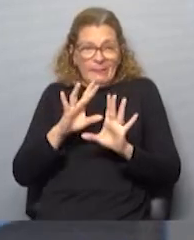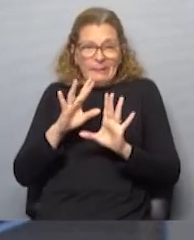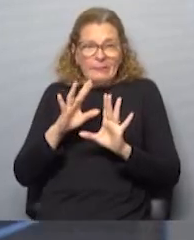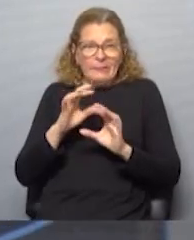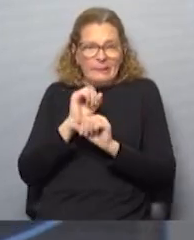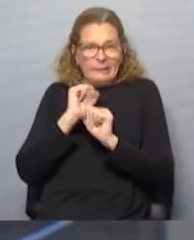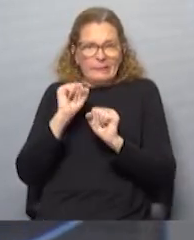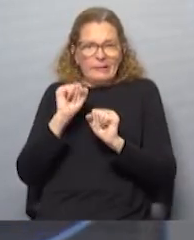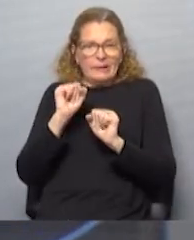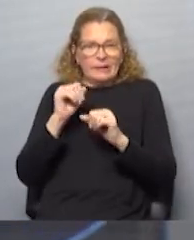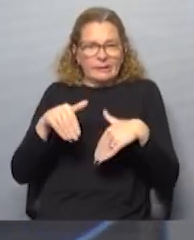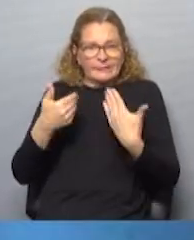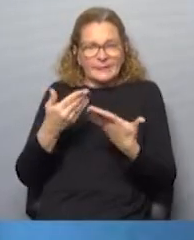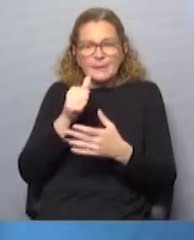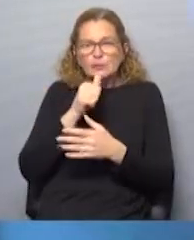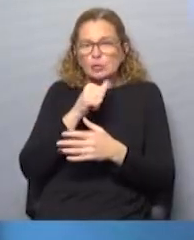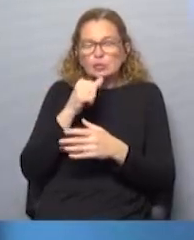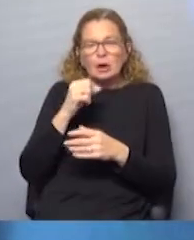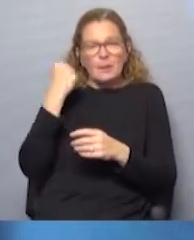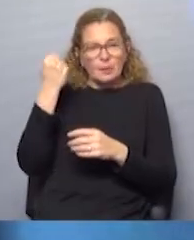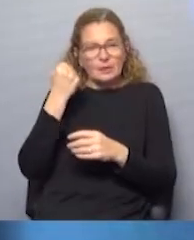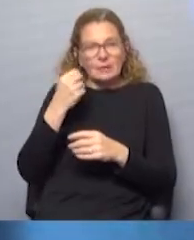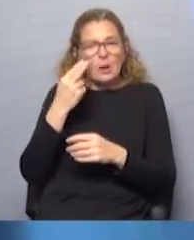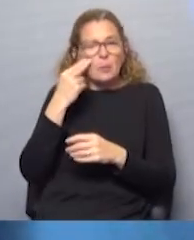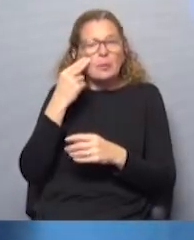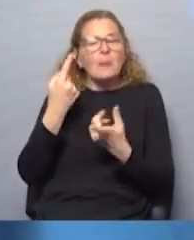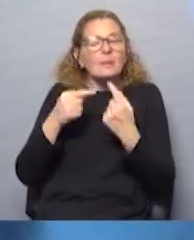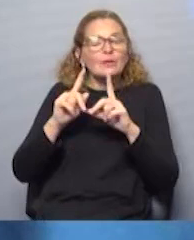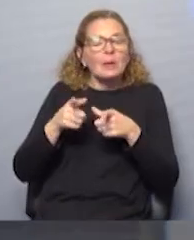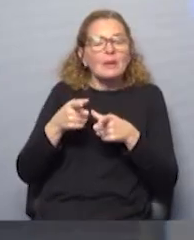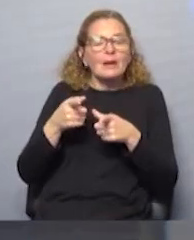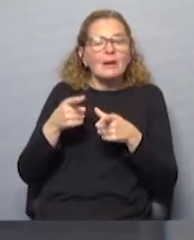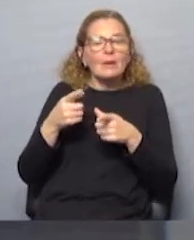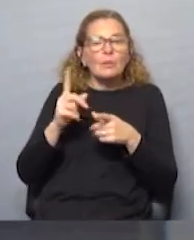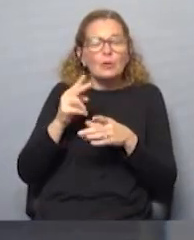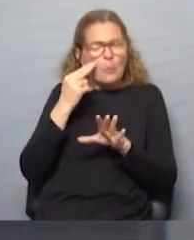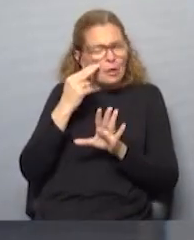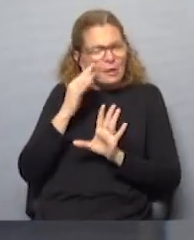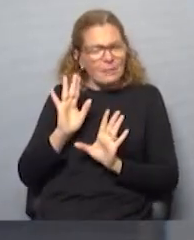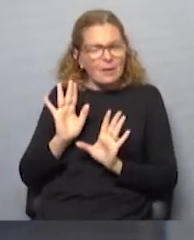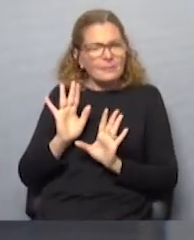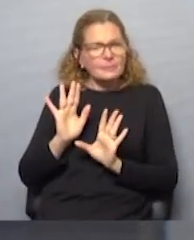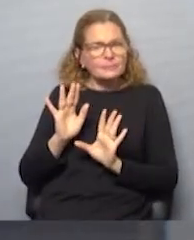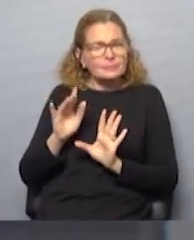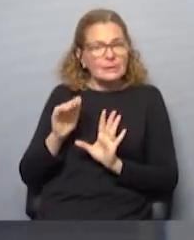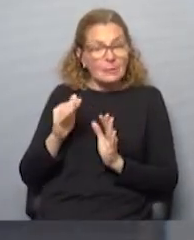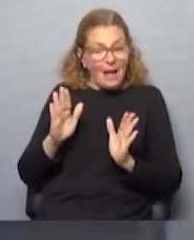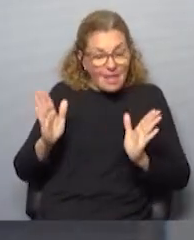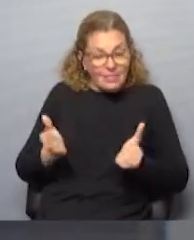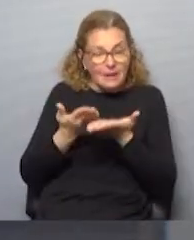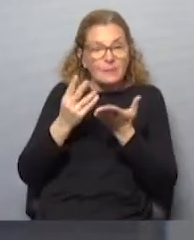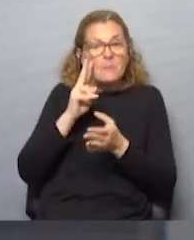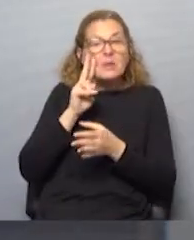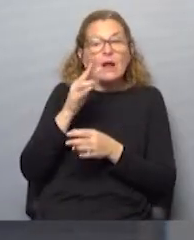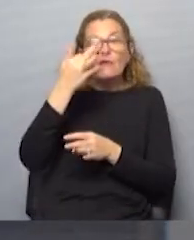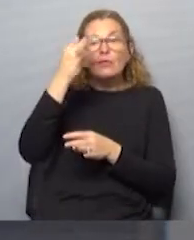de brindar soluciones concretas a los problemas pero también en momentos de no emergencia es el momento para mirar para